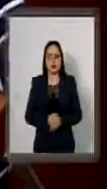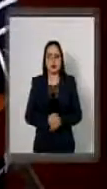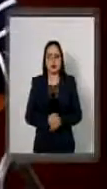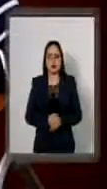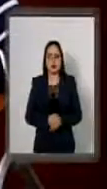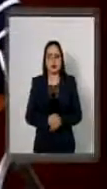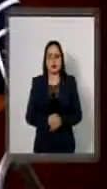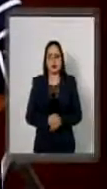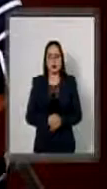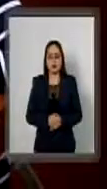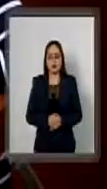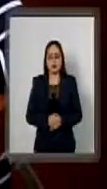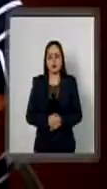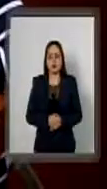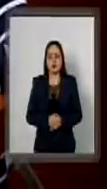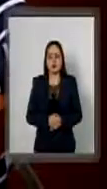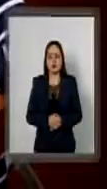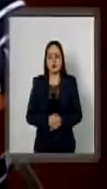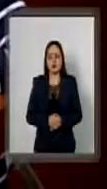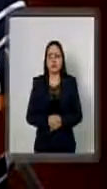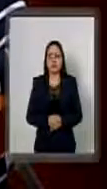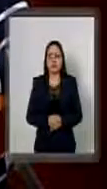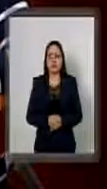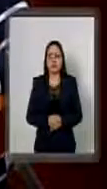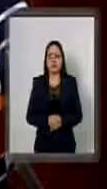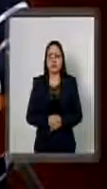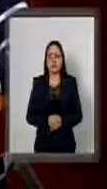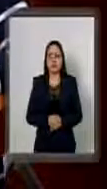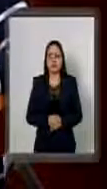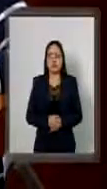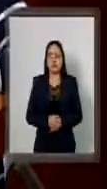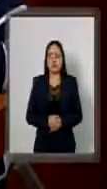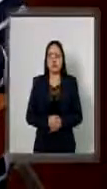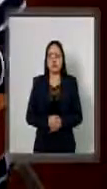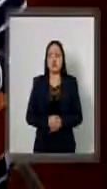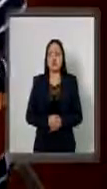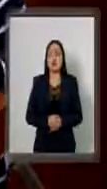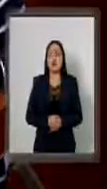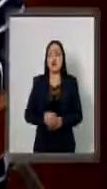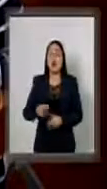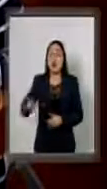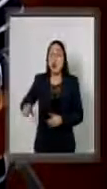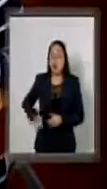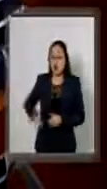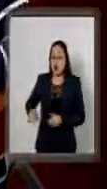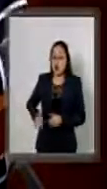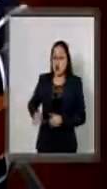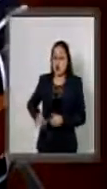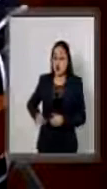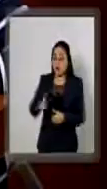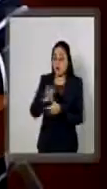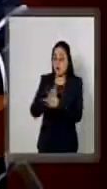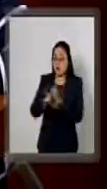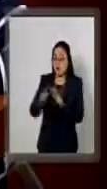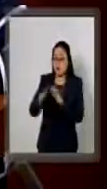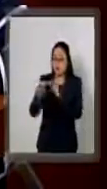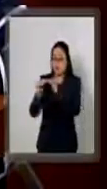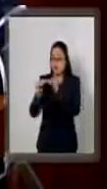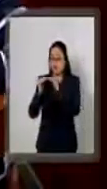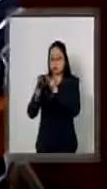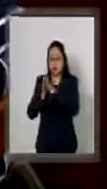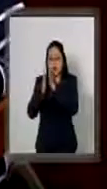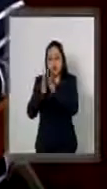Todo diseño del Estado democrático moderno descansa en una